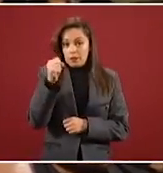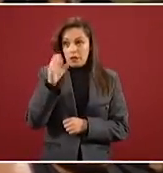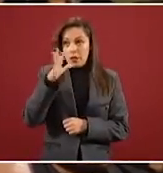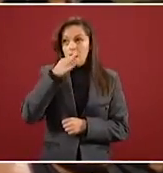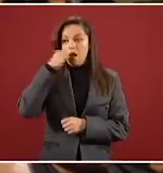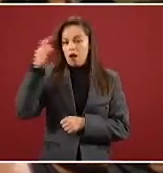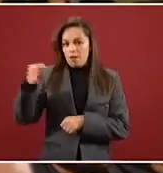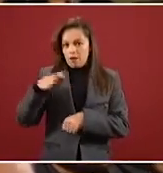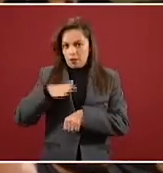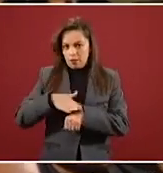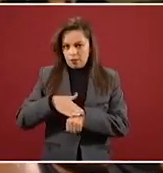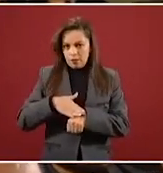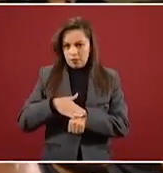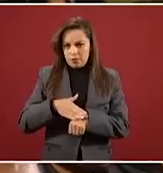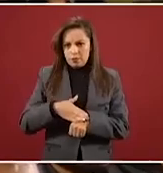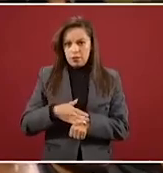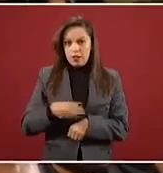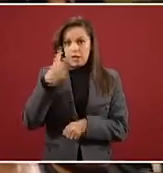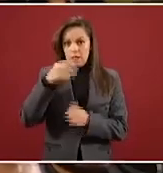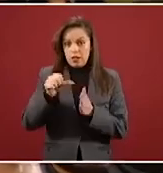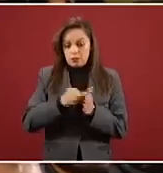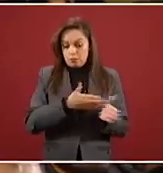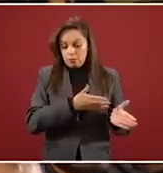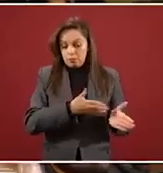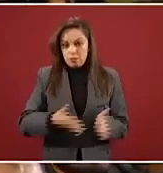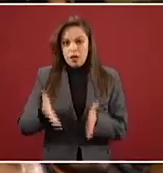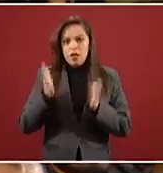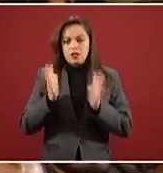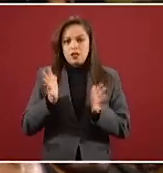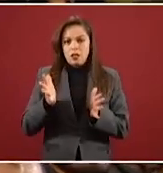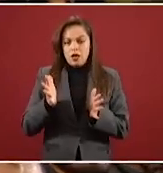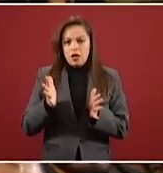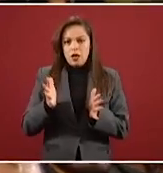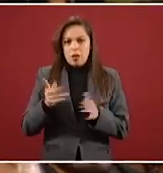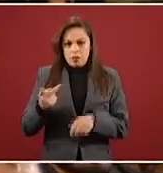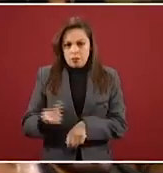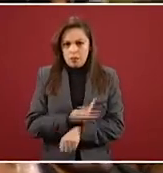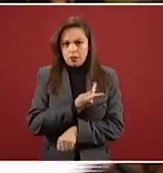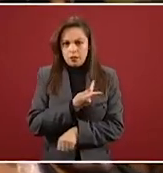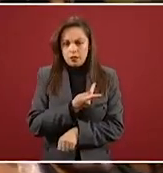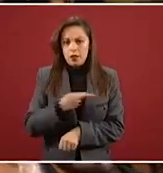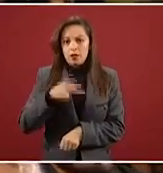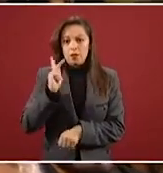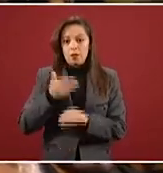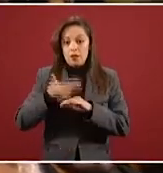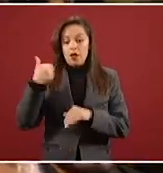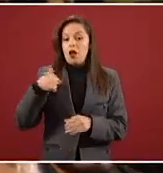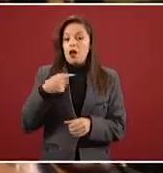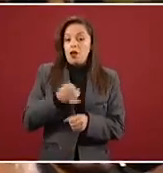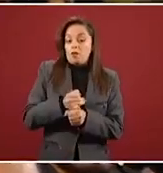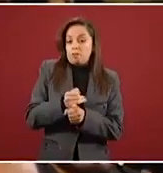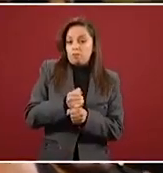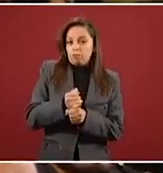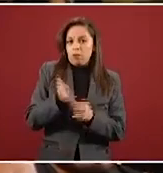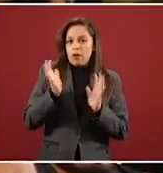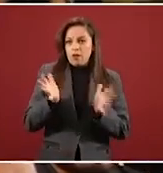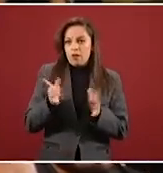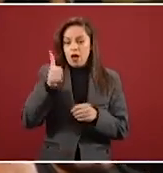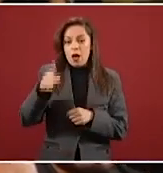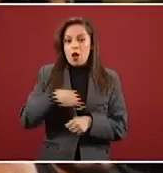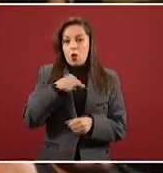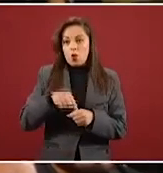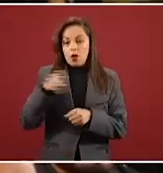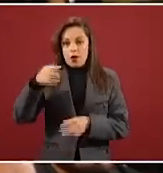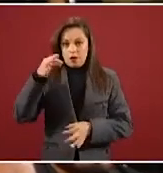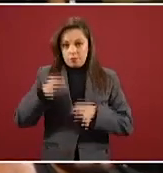Van prácticamente 3 meses y lo que dice el promovente original, lo que yo investigué en el propio tribunal, en el